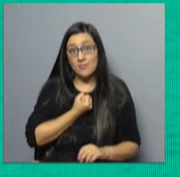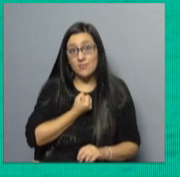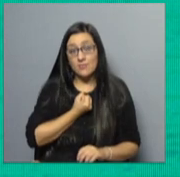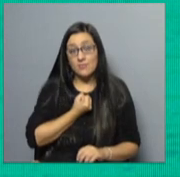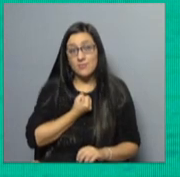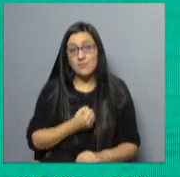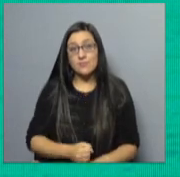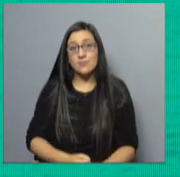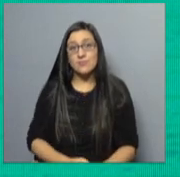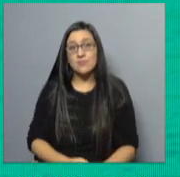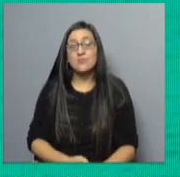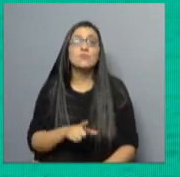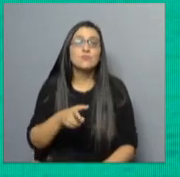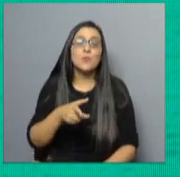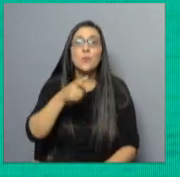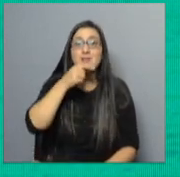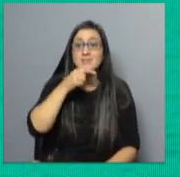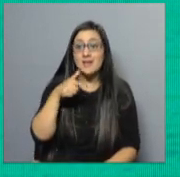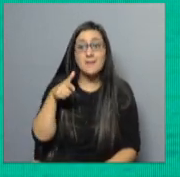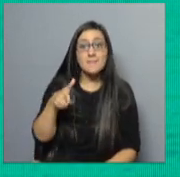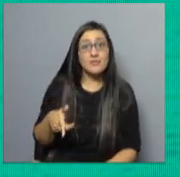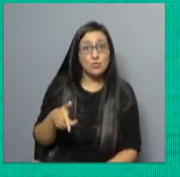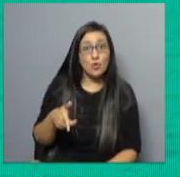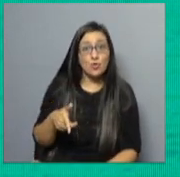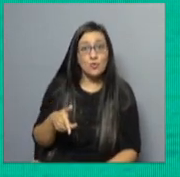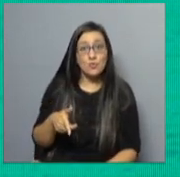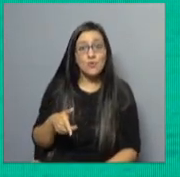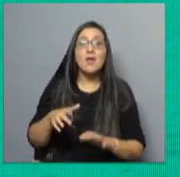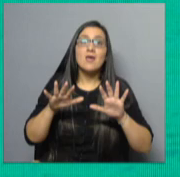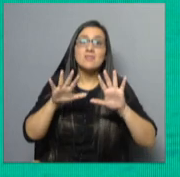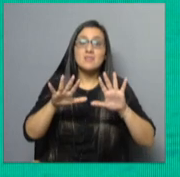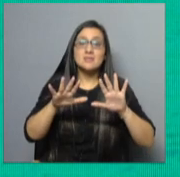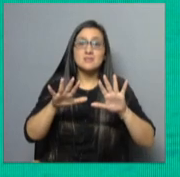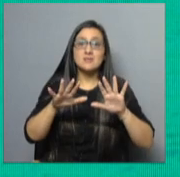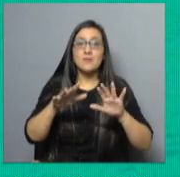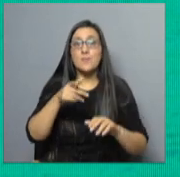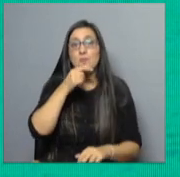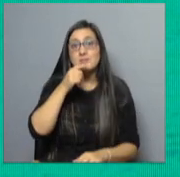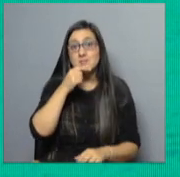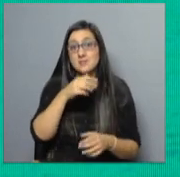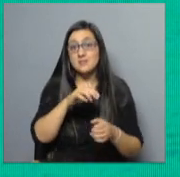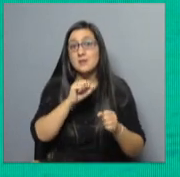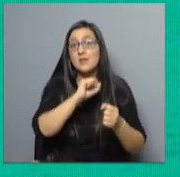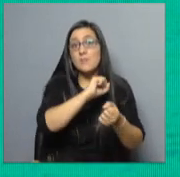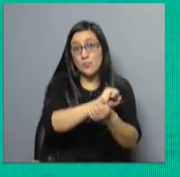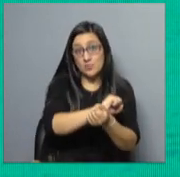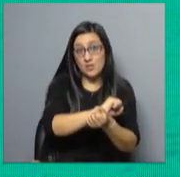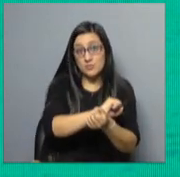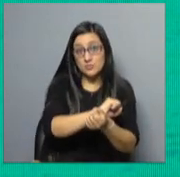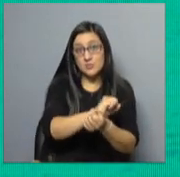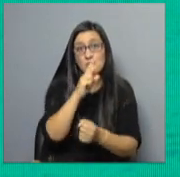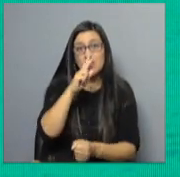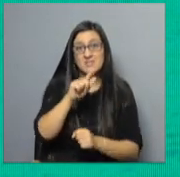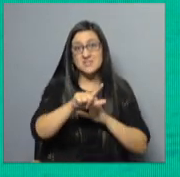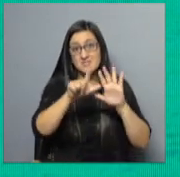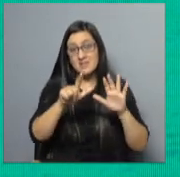medio condenado por homicidio perdón diez policías imputados desde el 2017 a este año